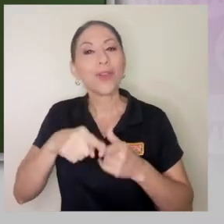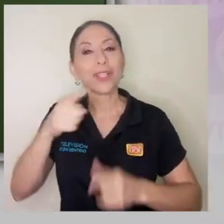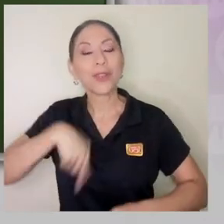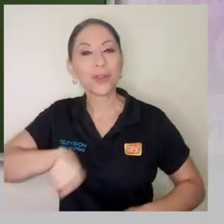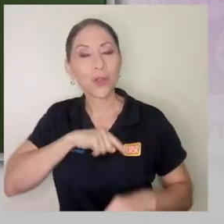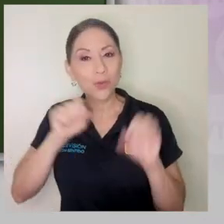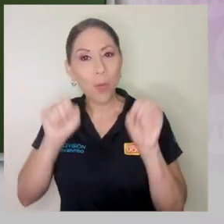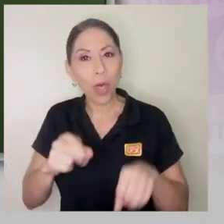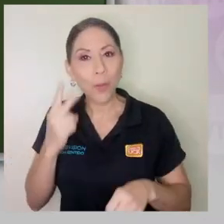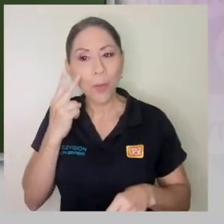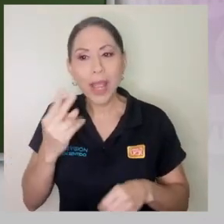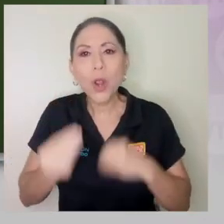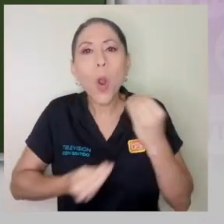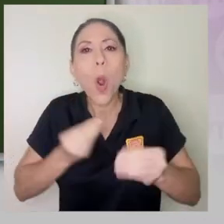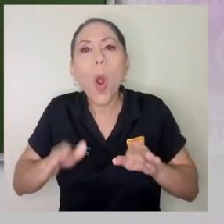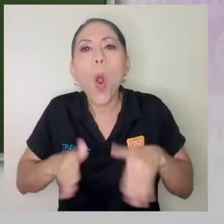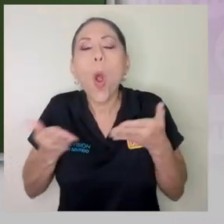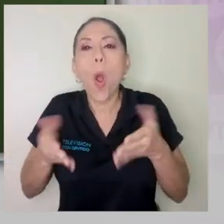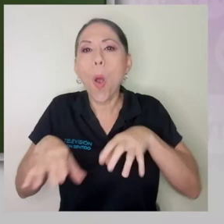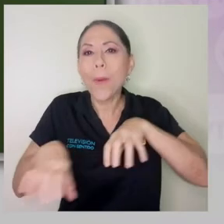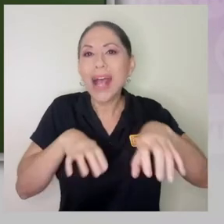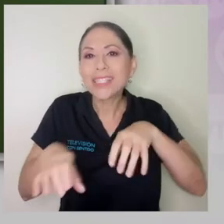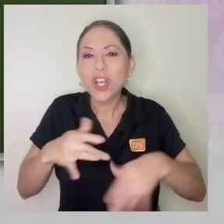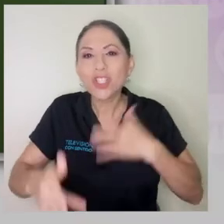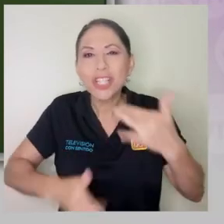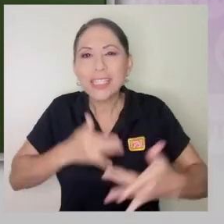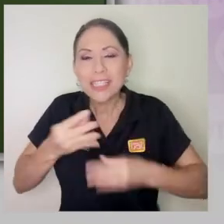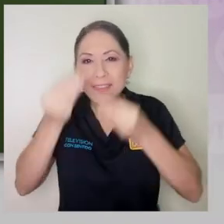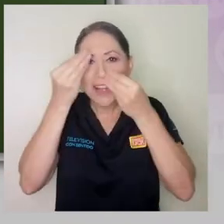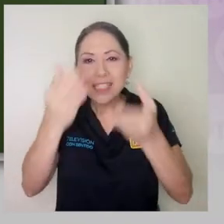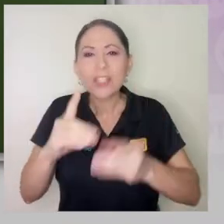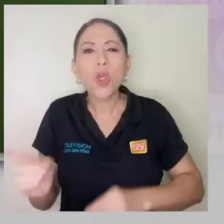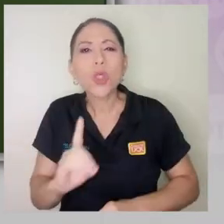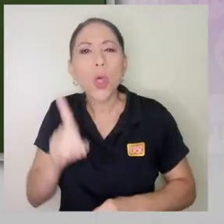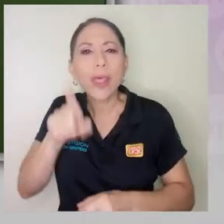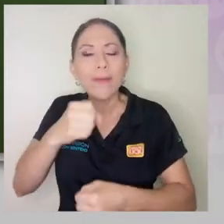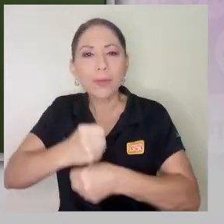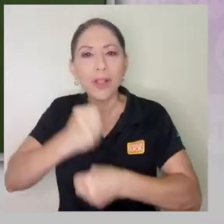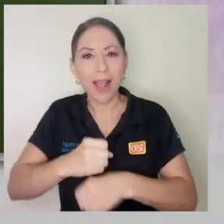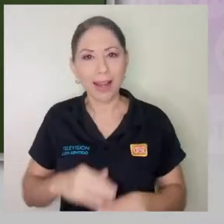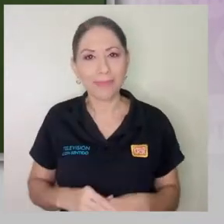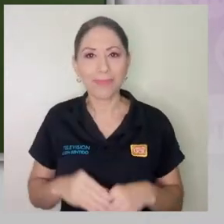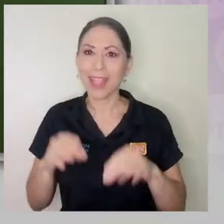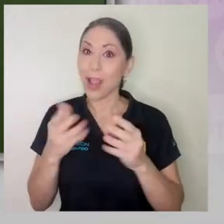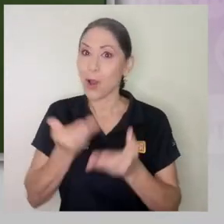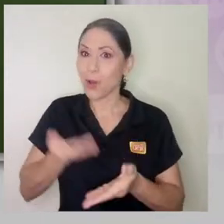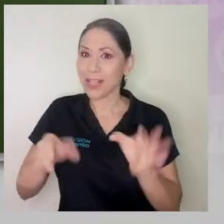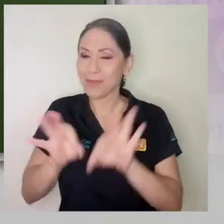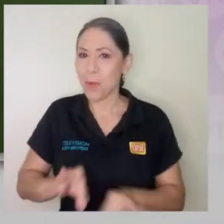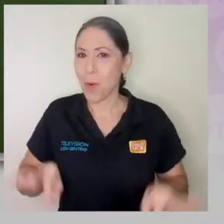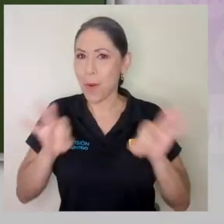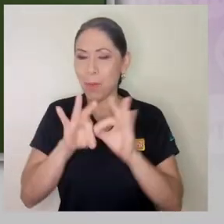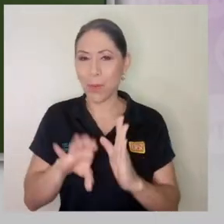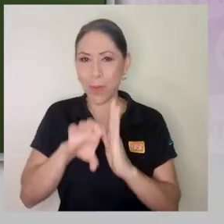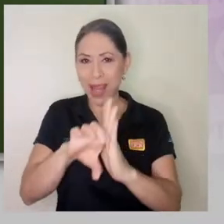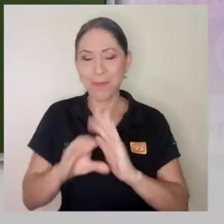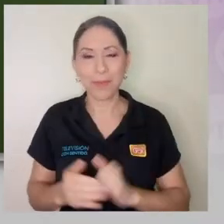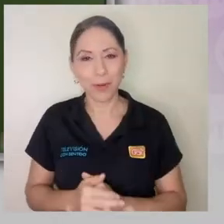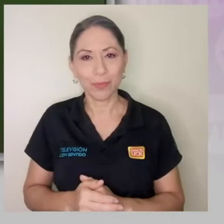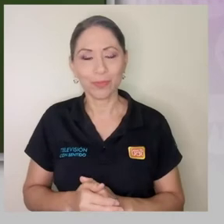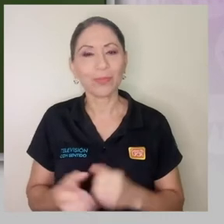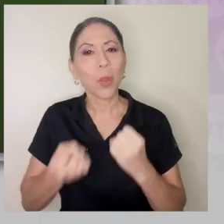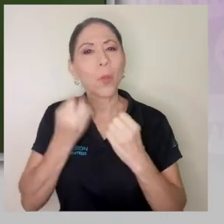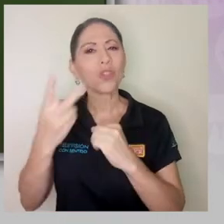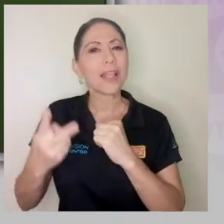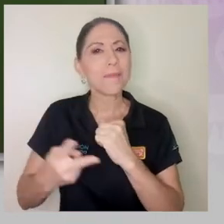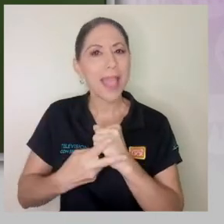acción y sensibilización dónde tenemos que trabajar. Cosas muy importantes, por ejemplo, muchas veces vimos